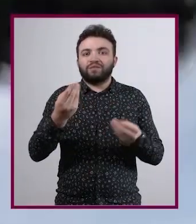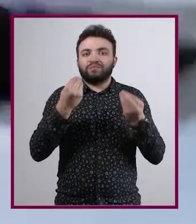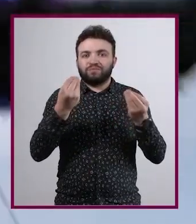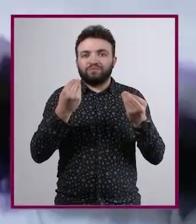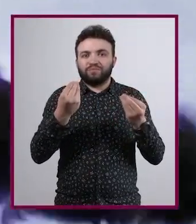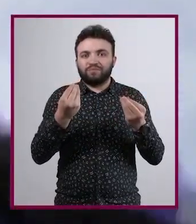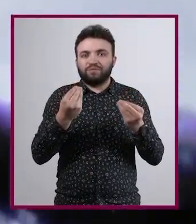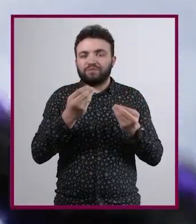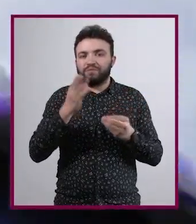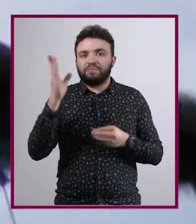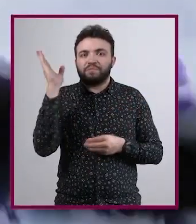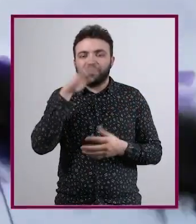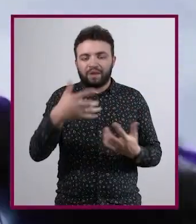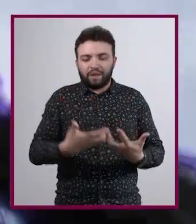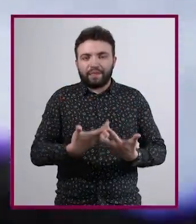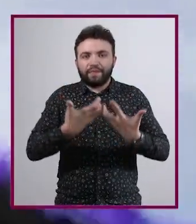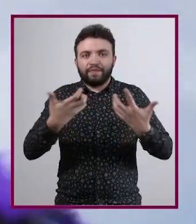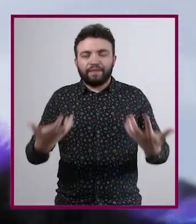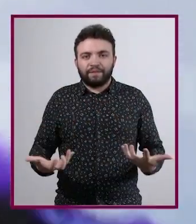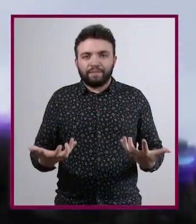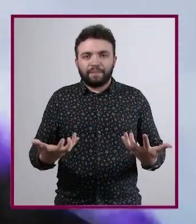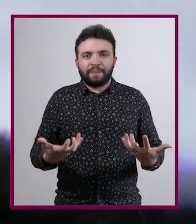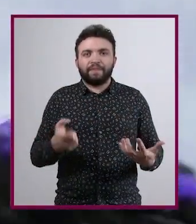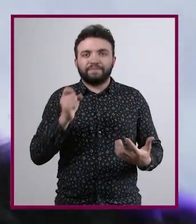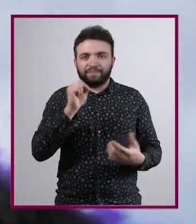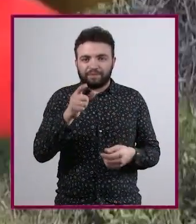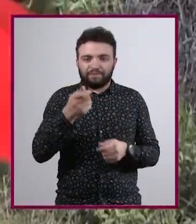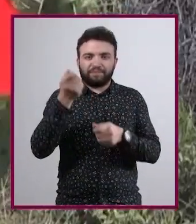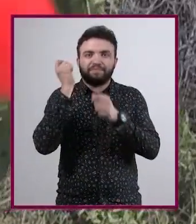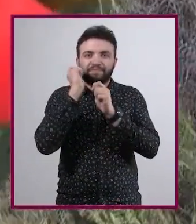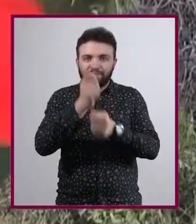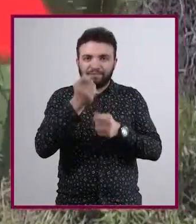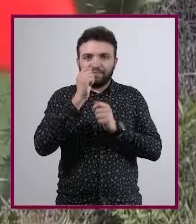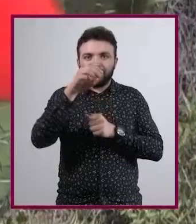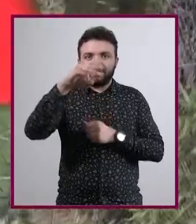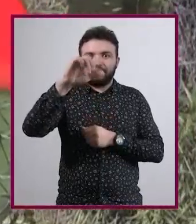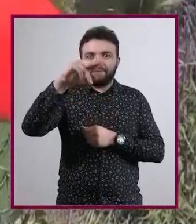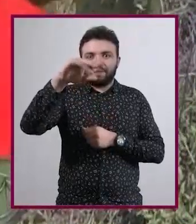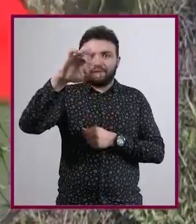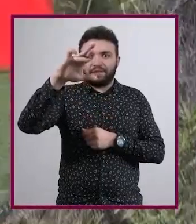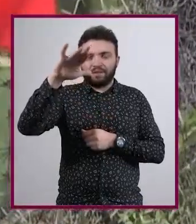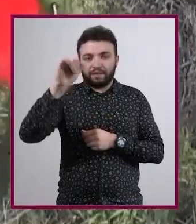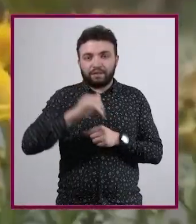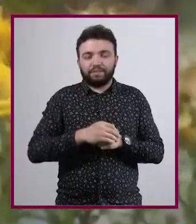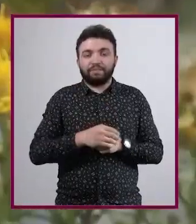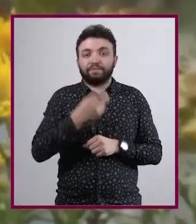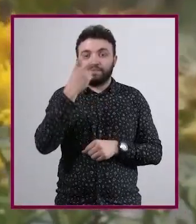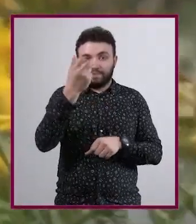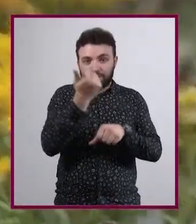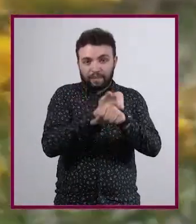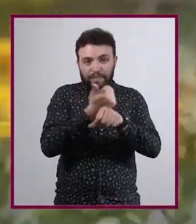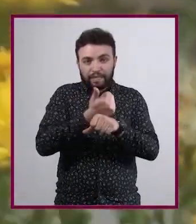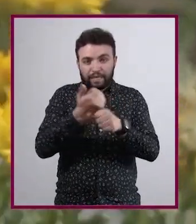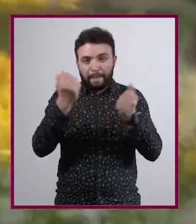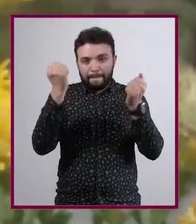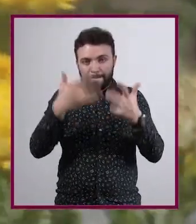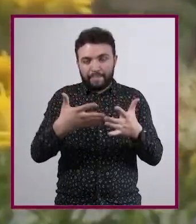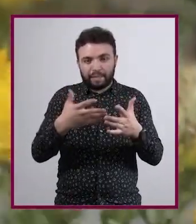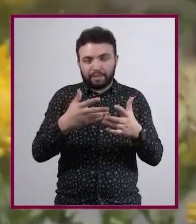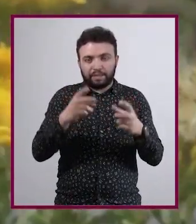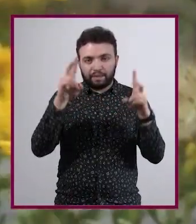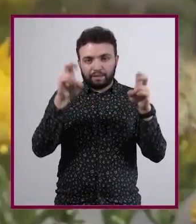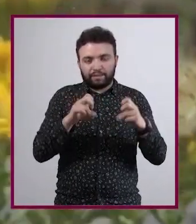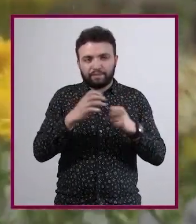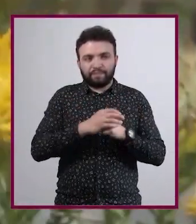tóxicos y devastadores de la minería. Entonces, en Sangre Pesada hay un colibrí que es como